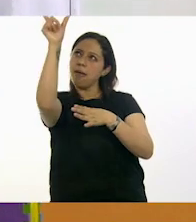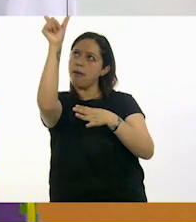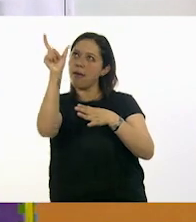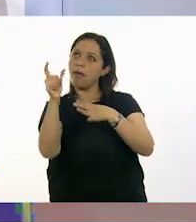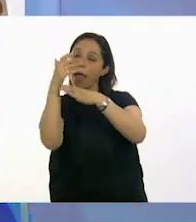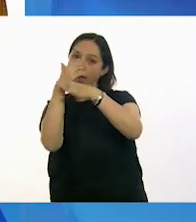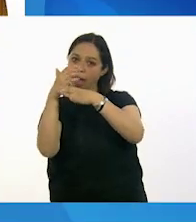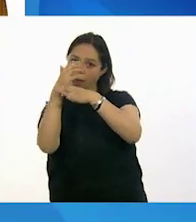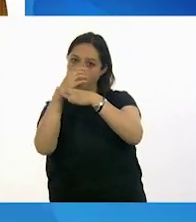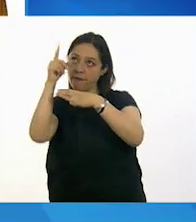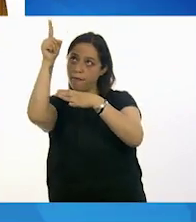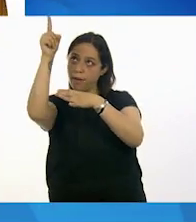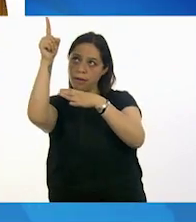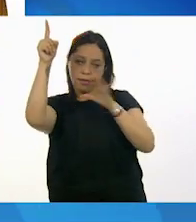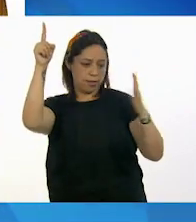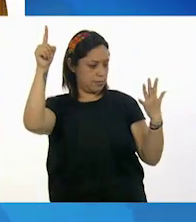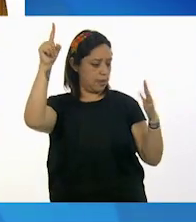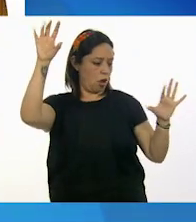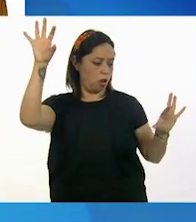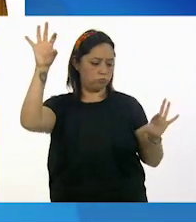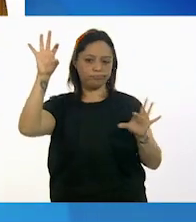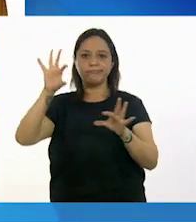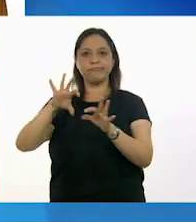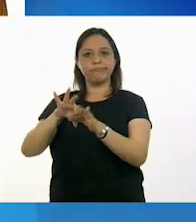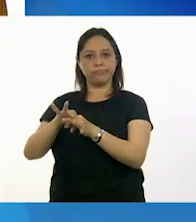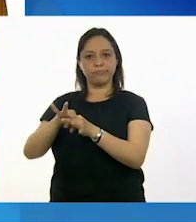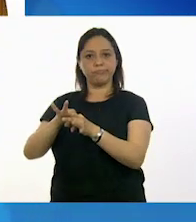café, que está de este lado.